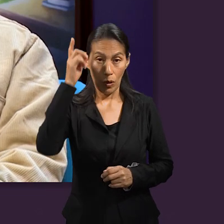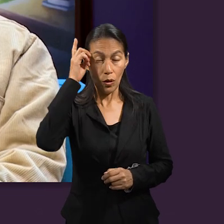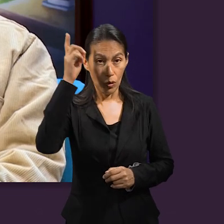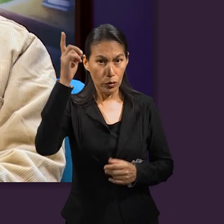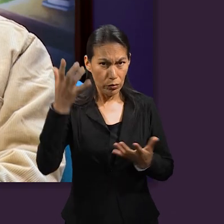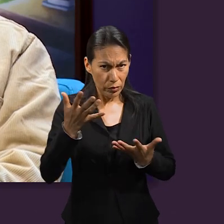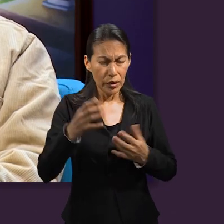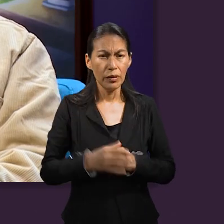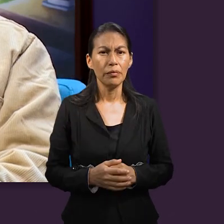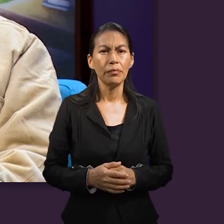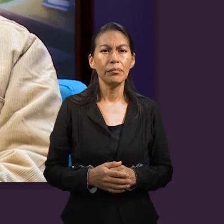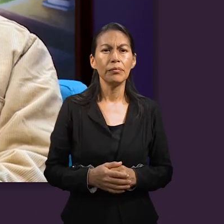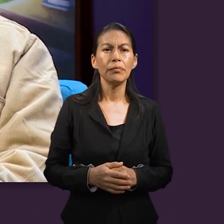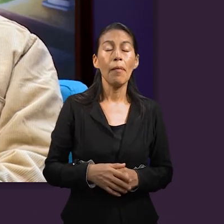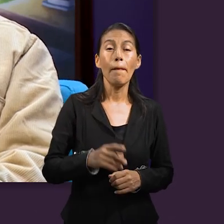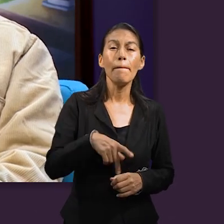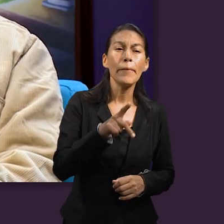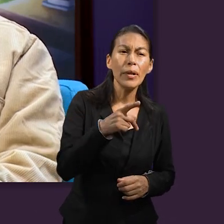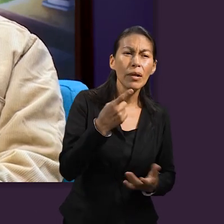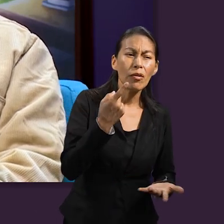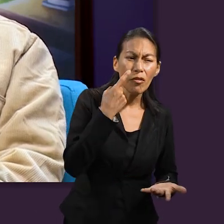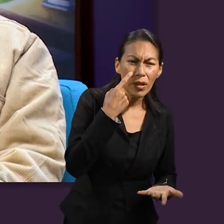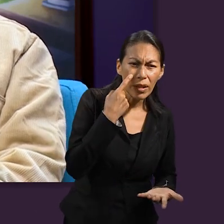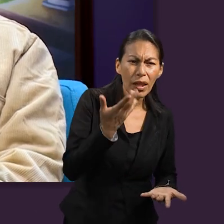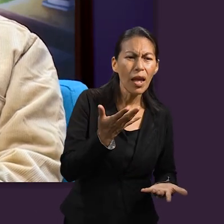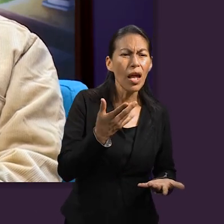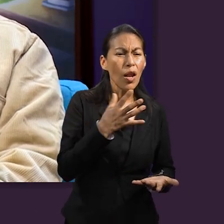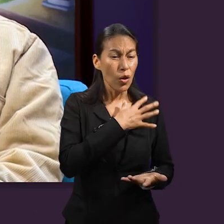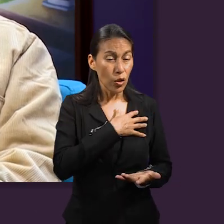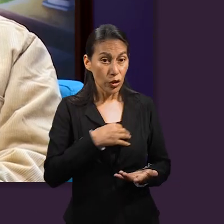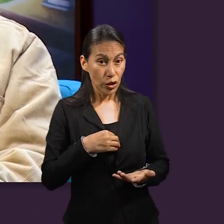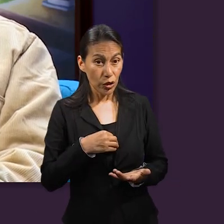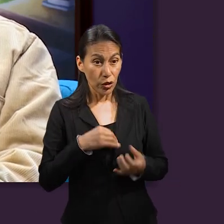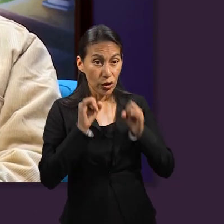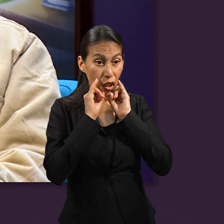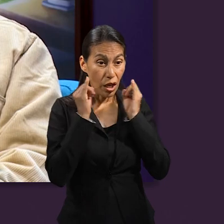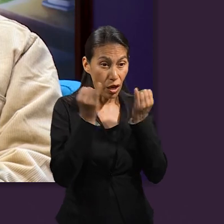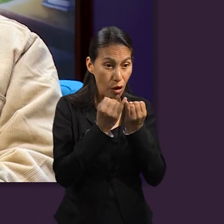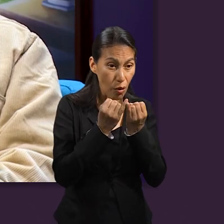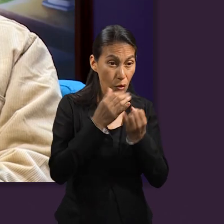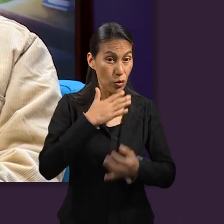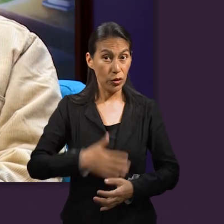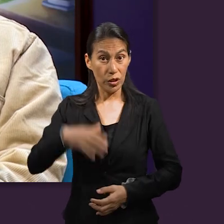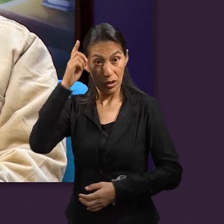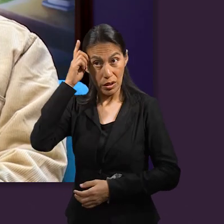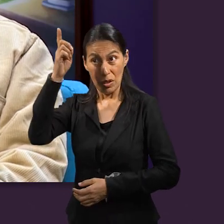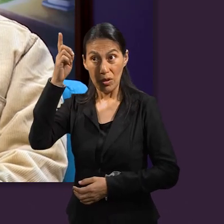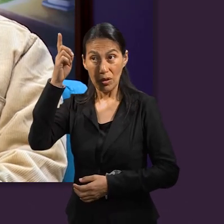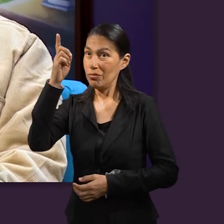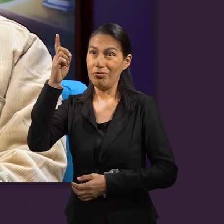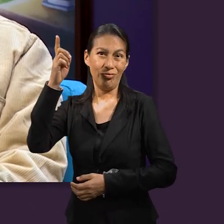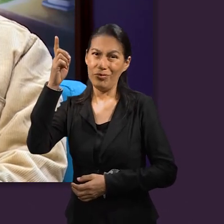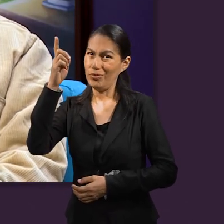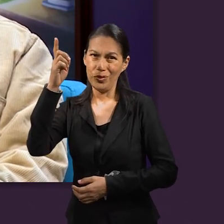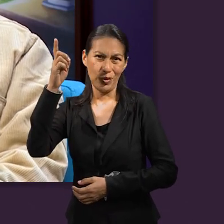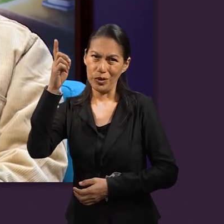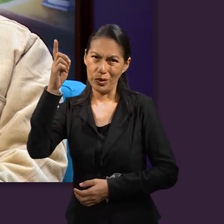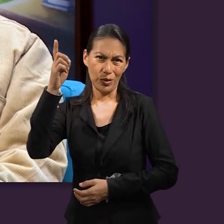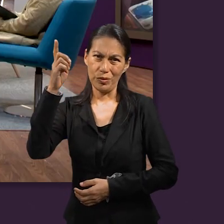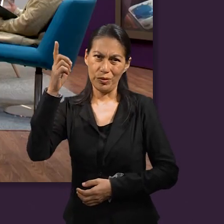la justicia era aplicada a cierta forma pero vemos a los hijos de jacob sobrepasando esos niveles